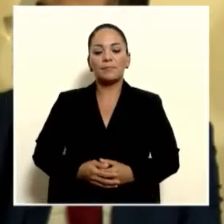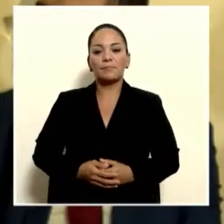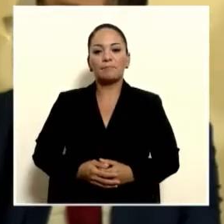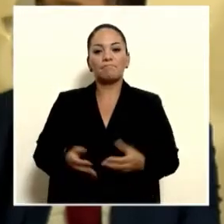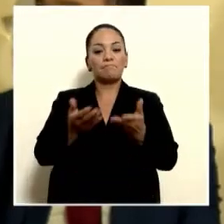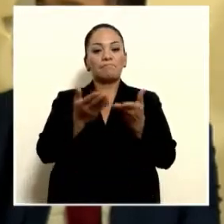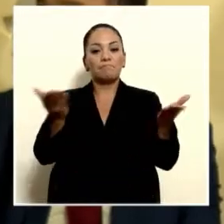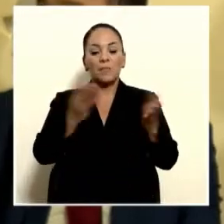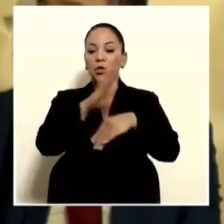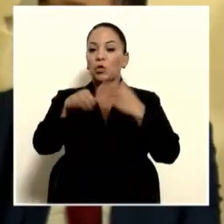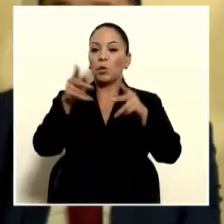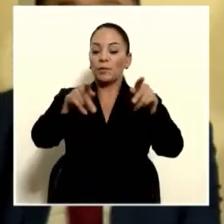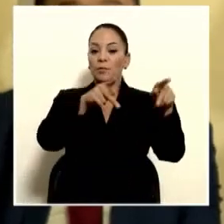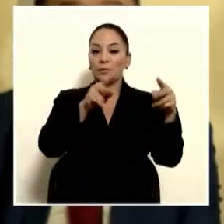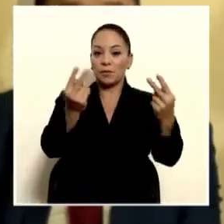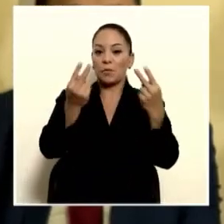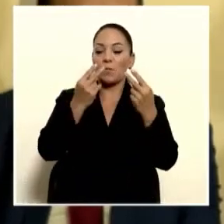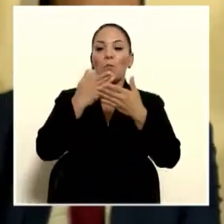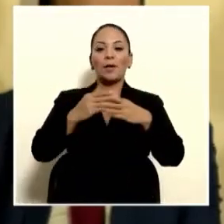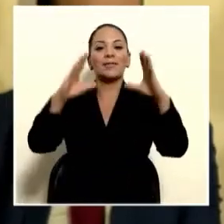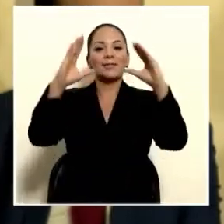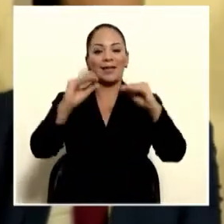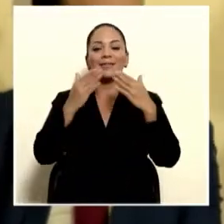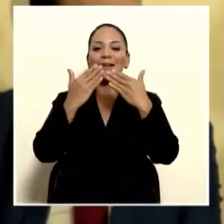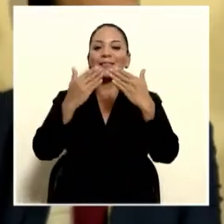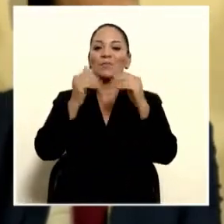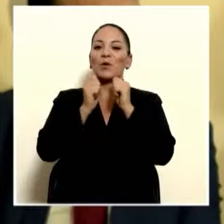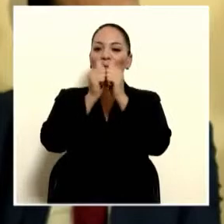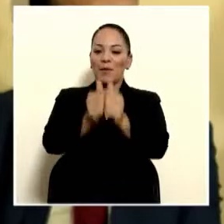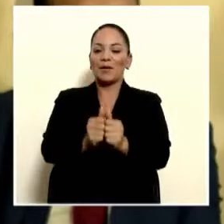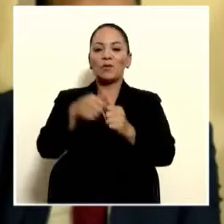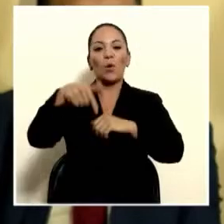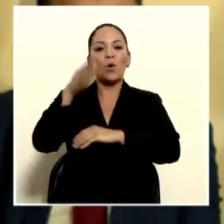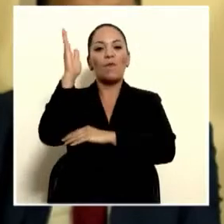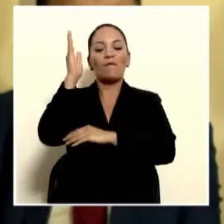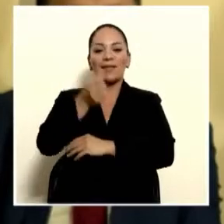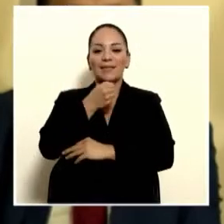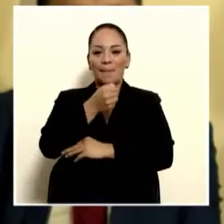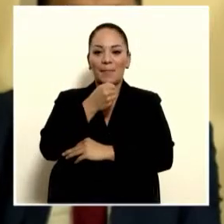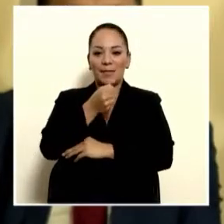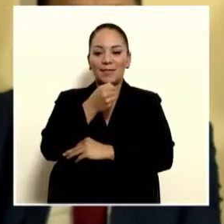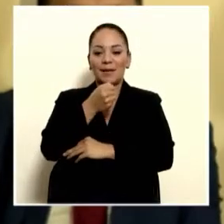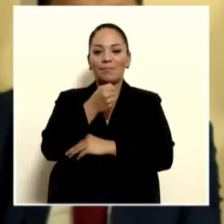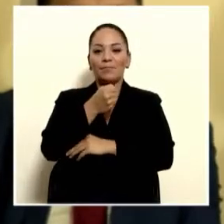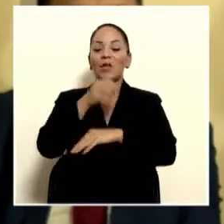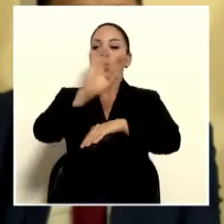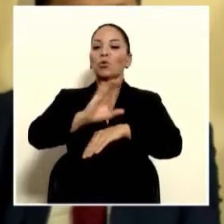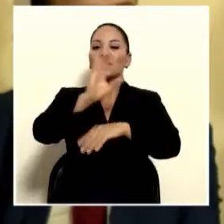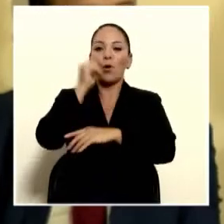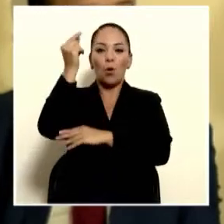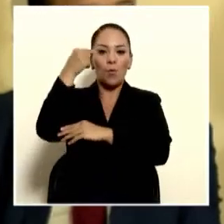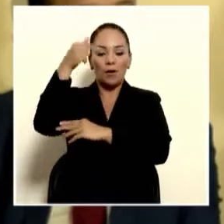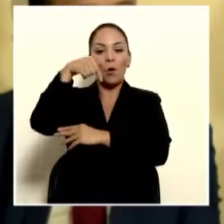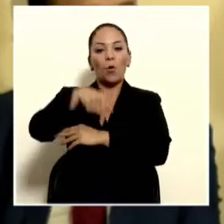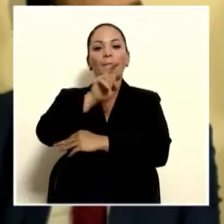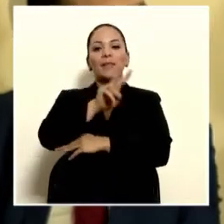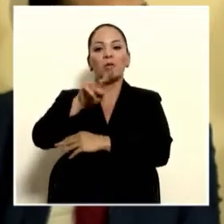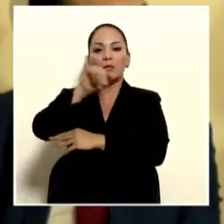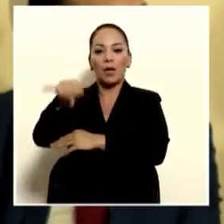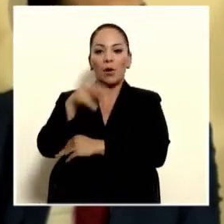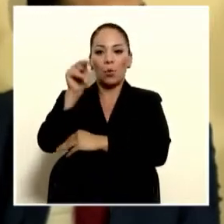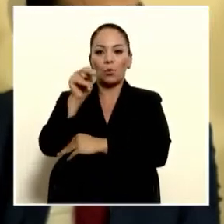Señoras y señores, para todos, muy buenas tardes y muchas gracias por acompañarnos en la conferencia de prensa del Consejo de Gobierno de este 22 de